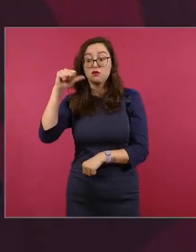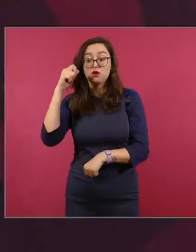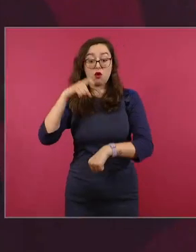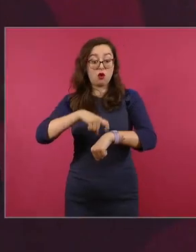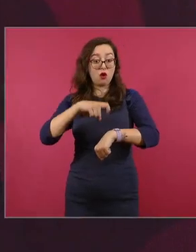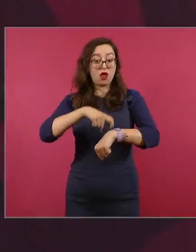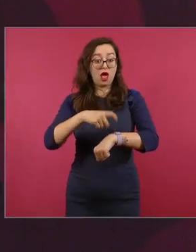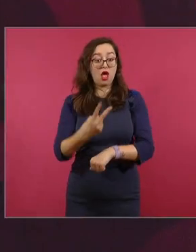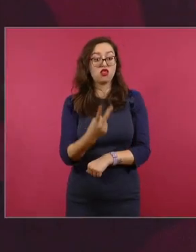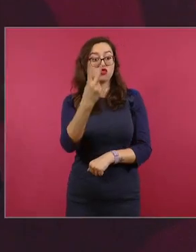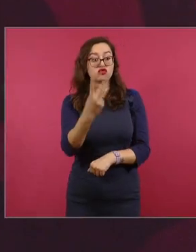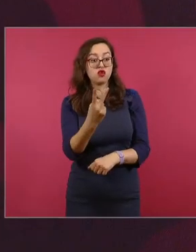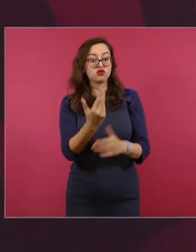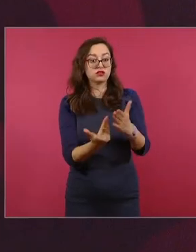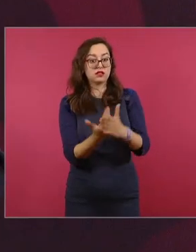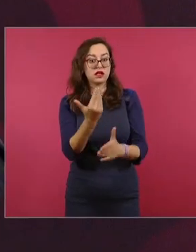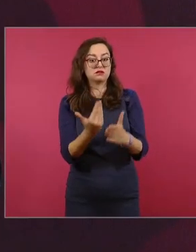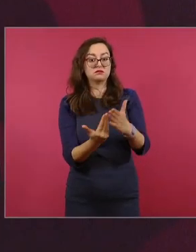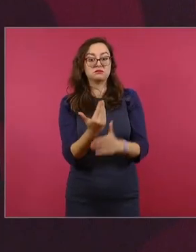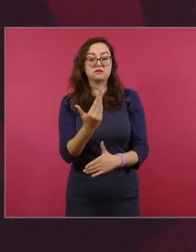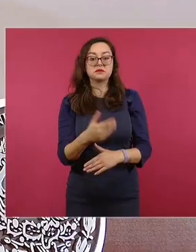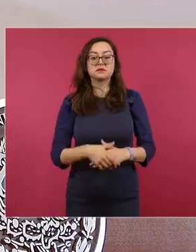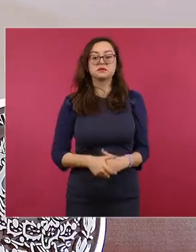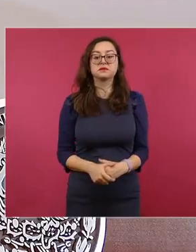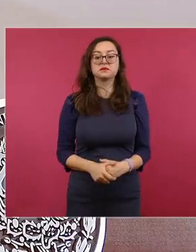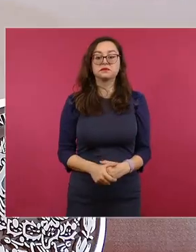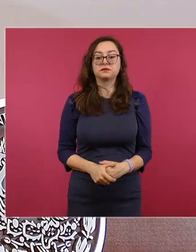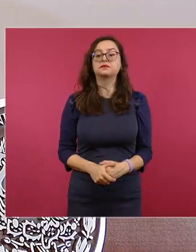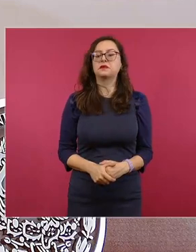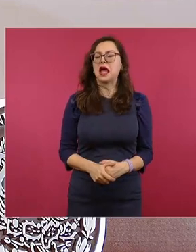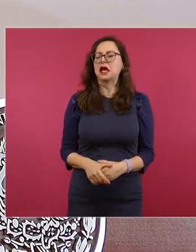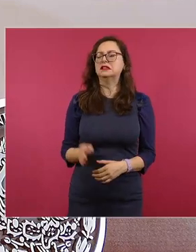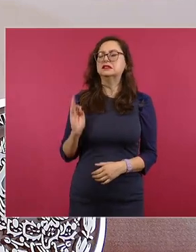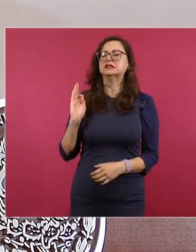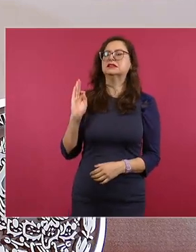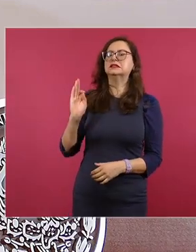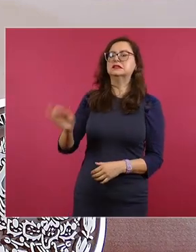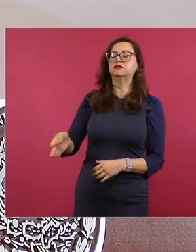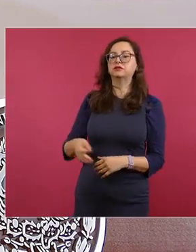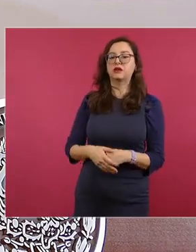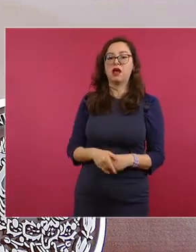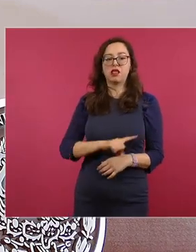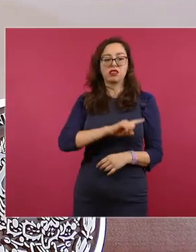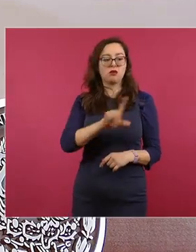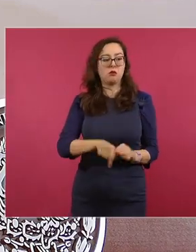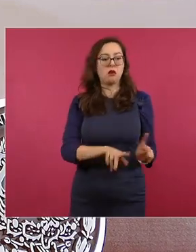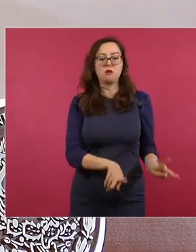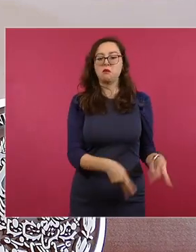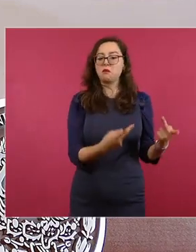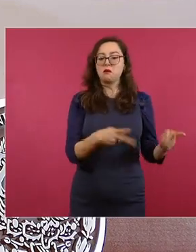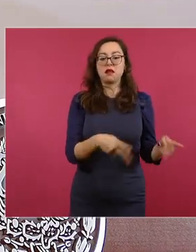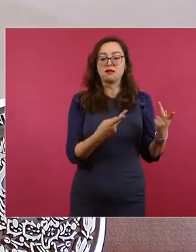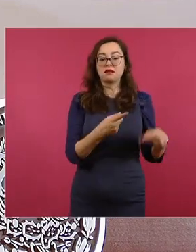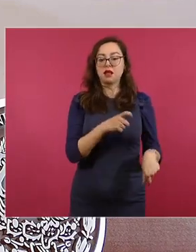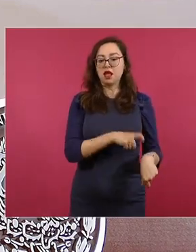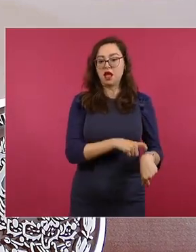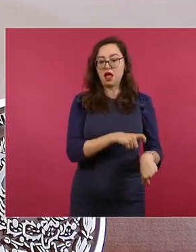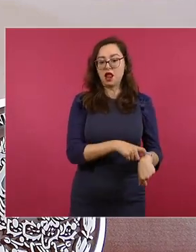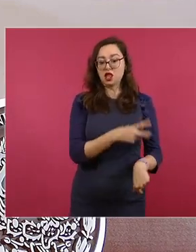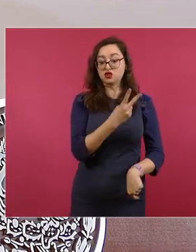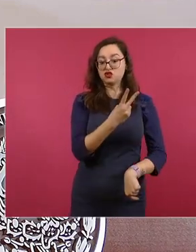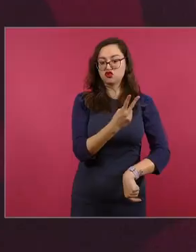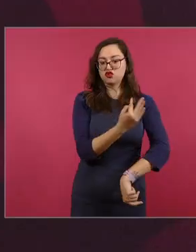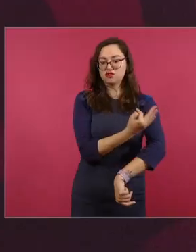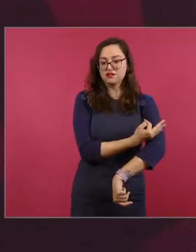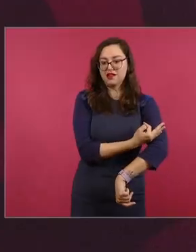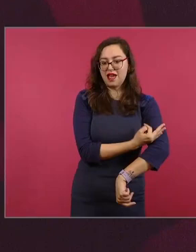pero lo ejerce a las 2 de la tarde, donde es muy atractiva comercialmente. Y entonces se juntan el horario que correspondía ahí,